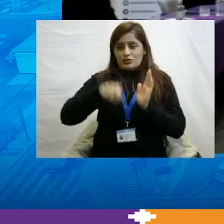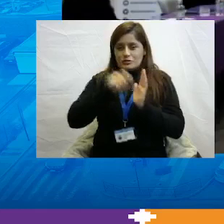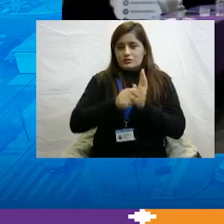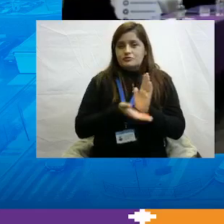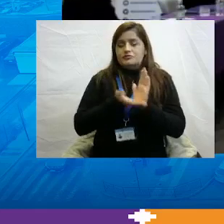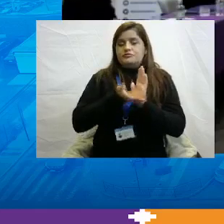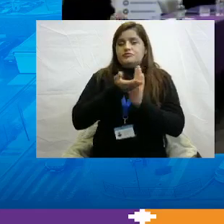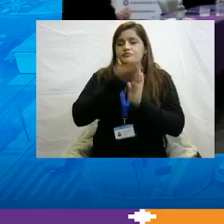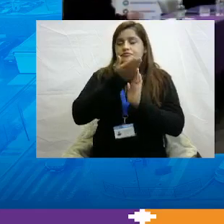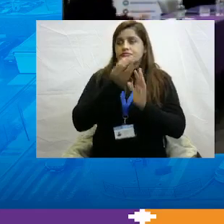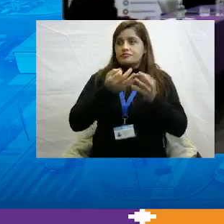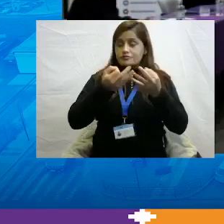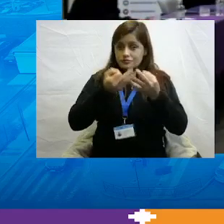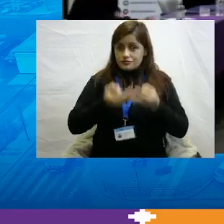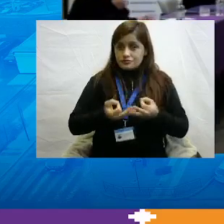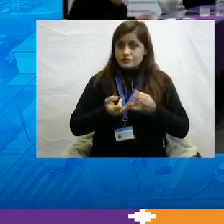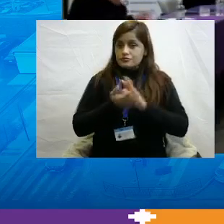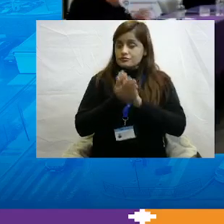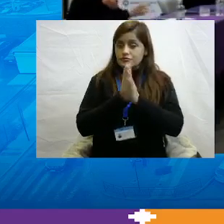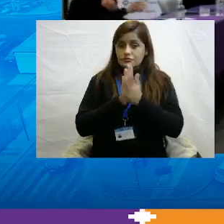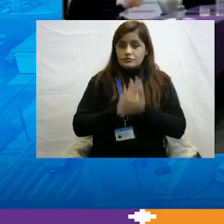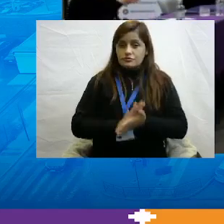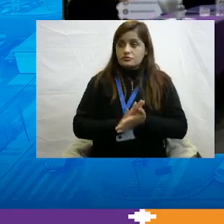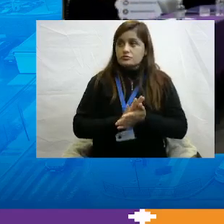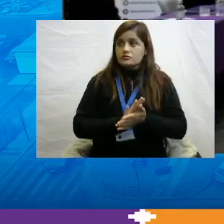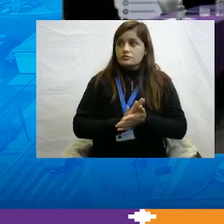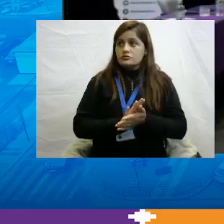El total de la solicitud de la demanda